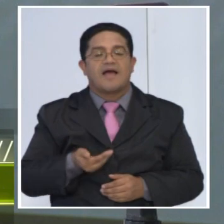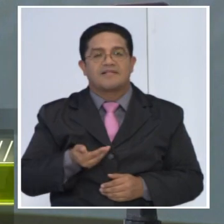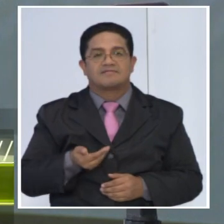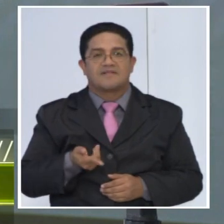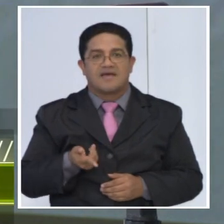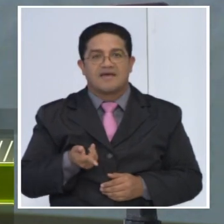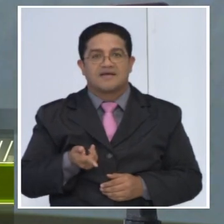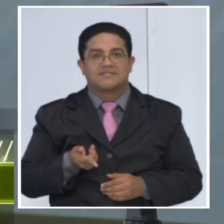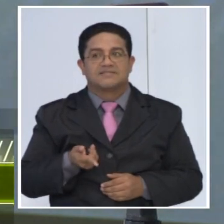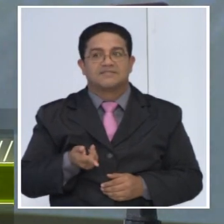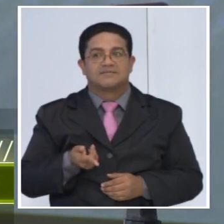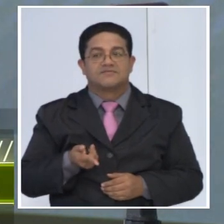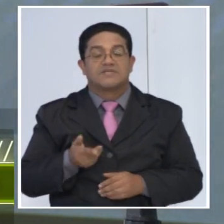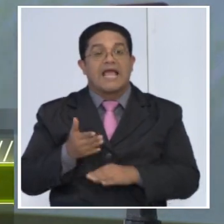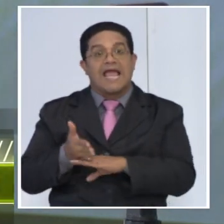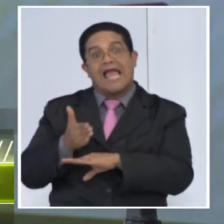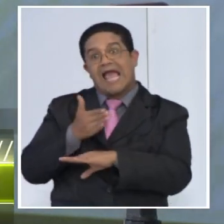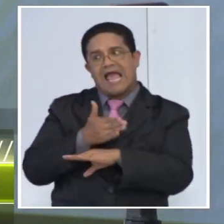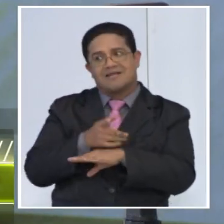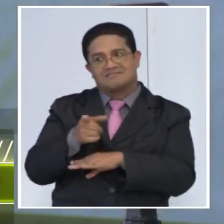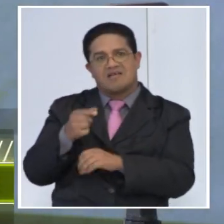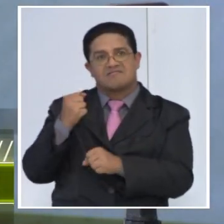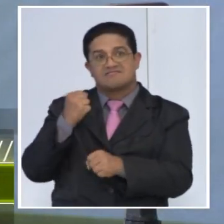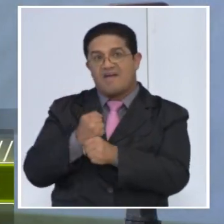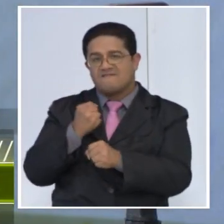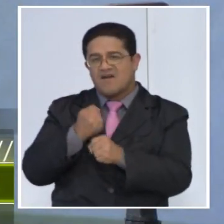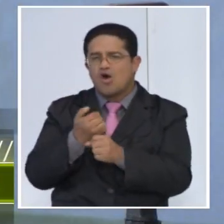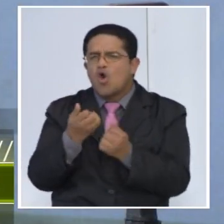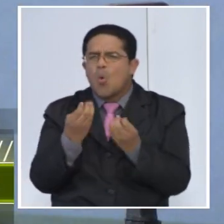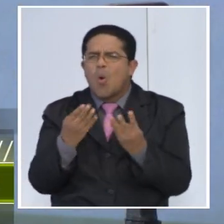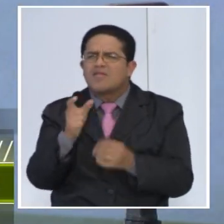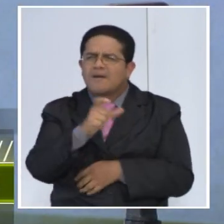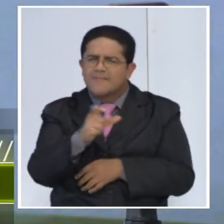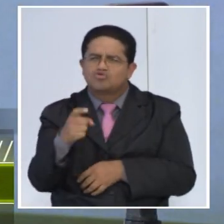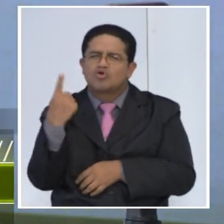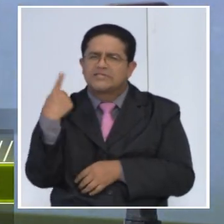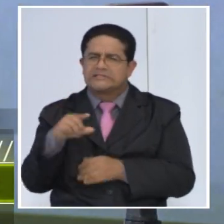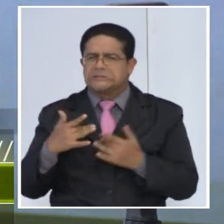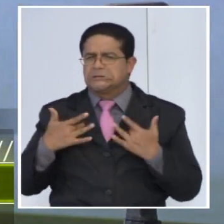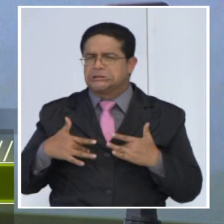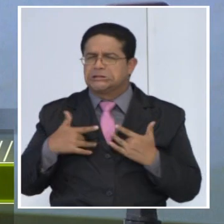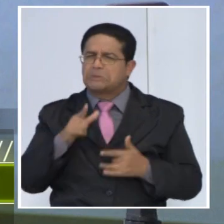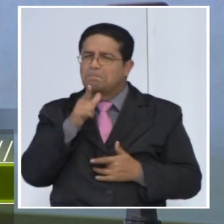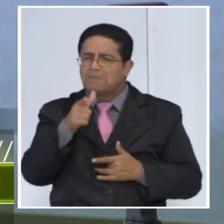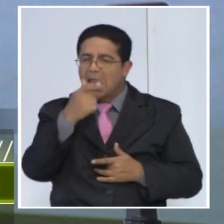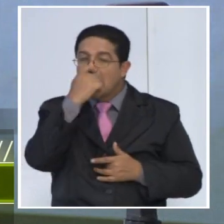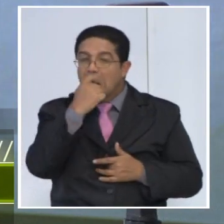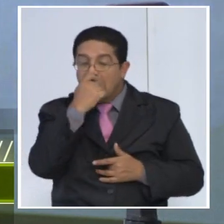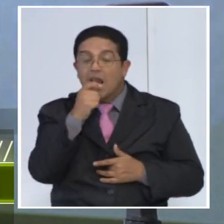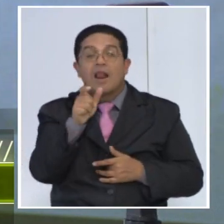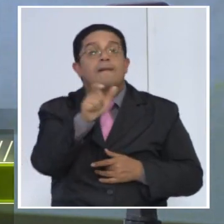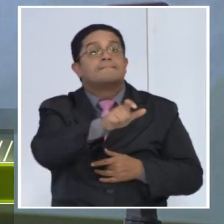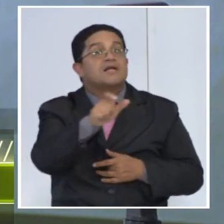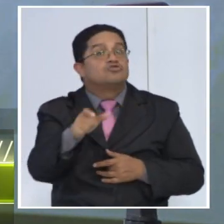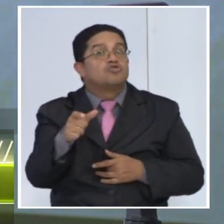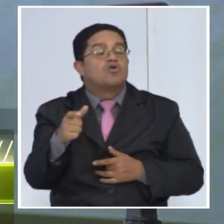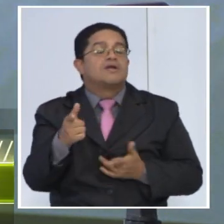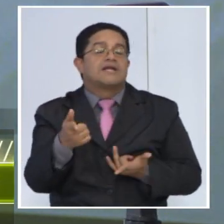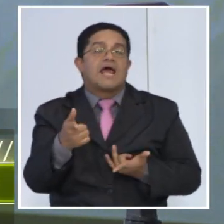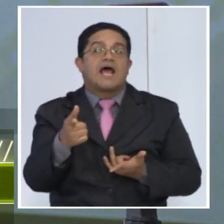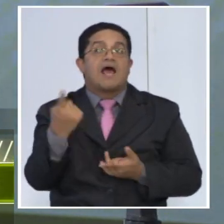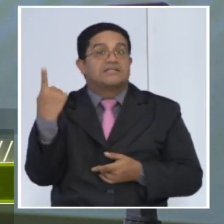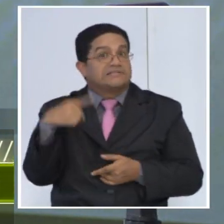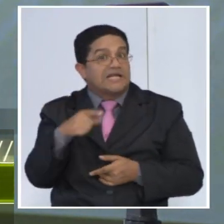estos pretest laborales, claro. Es decir, cuántas personas tienen síntomas respiratorios, el que tenga síntomas respiratorios, por